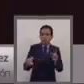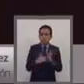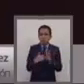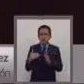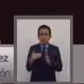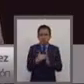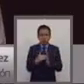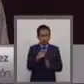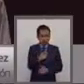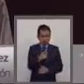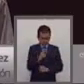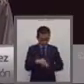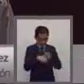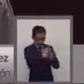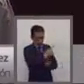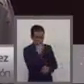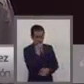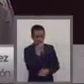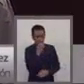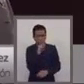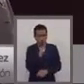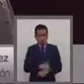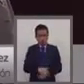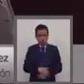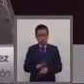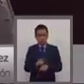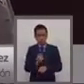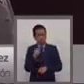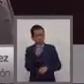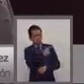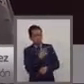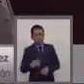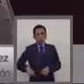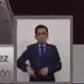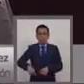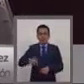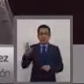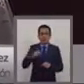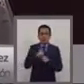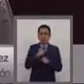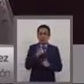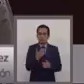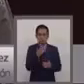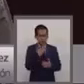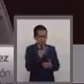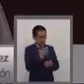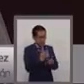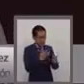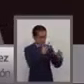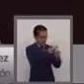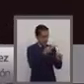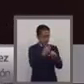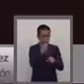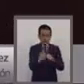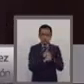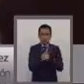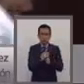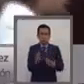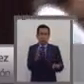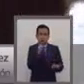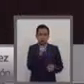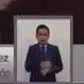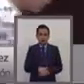escuela por la incapacidad del gobierno federal para atender este problema, que es un problema